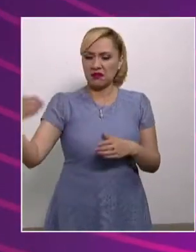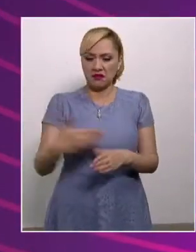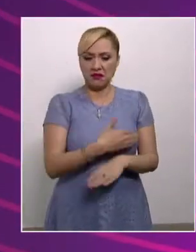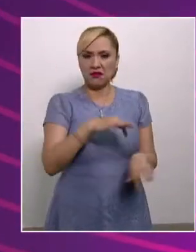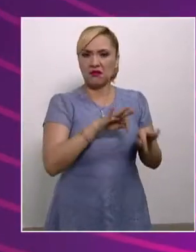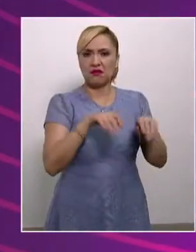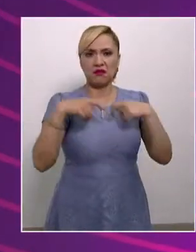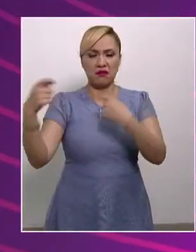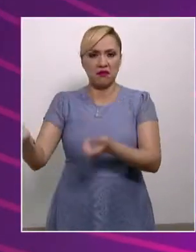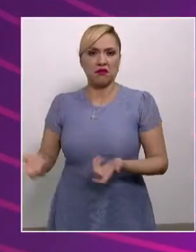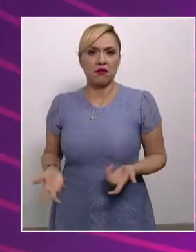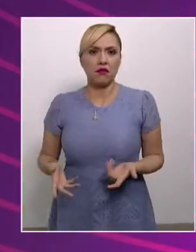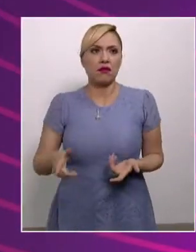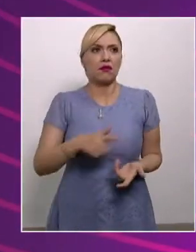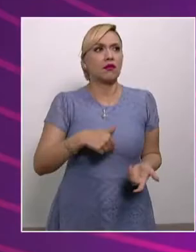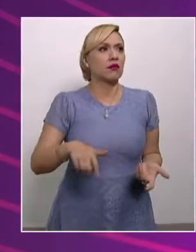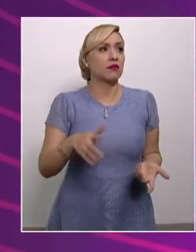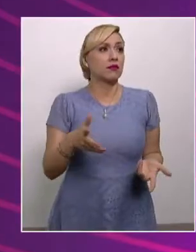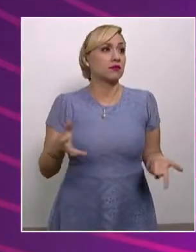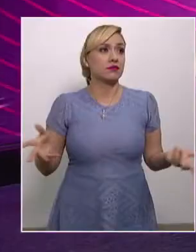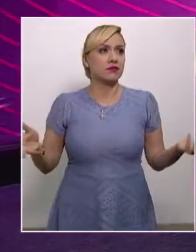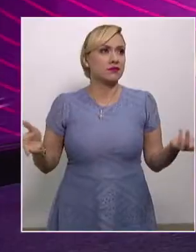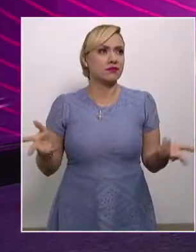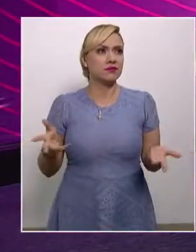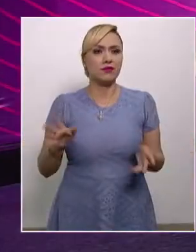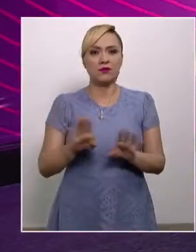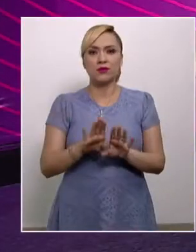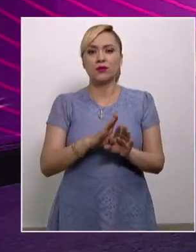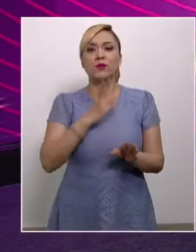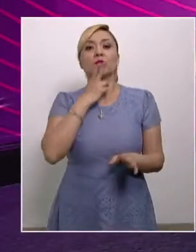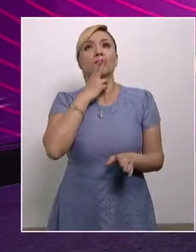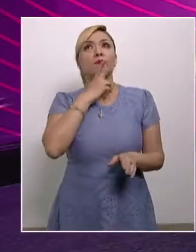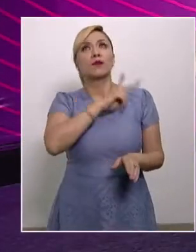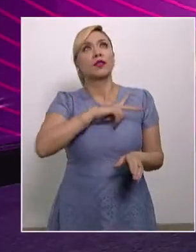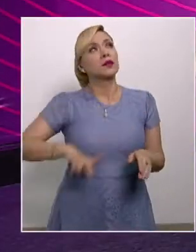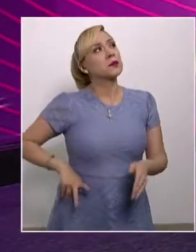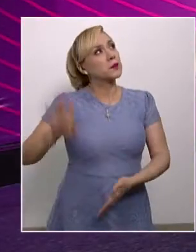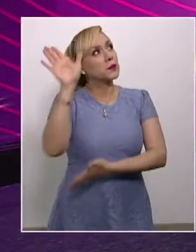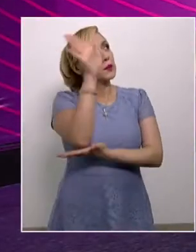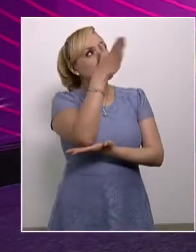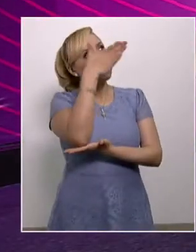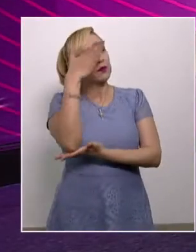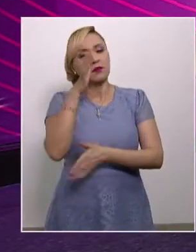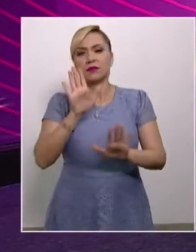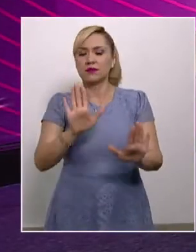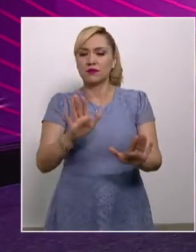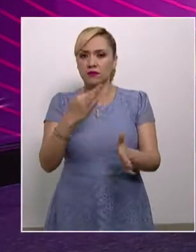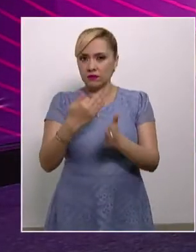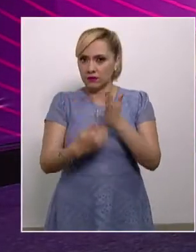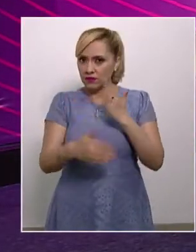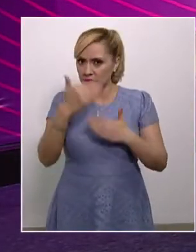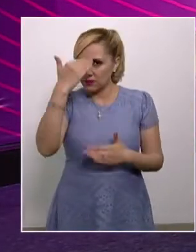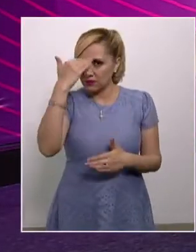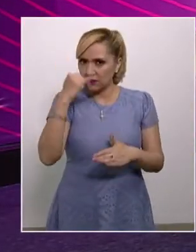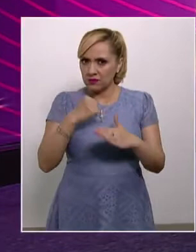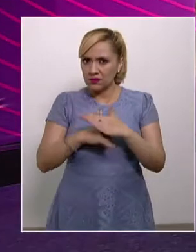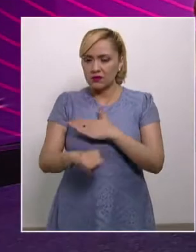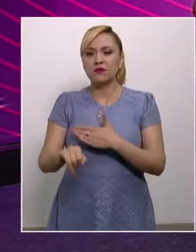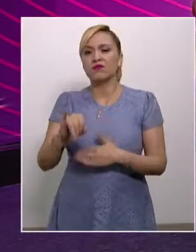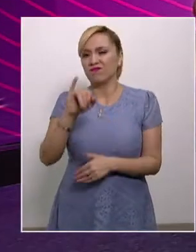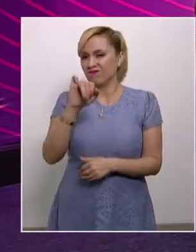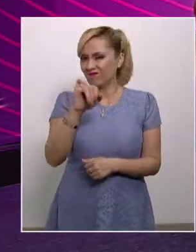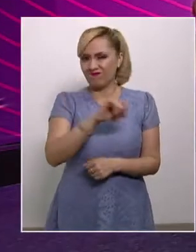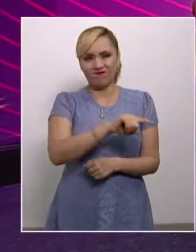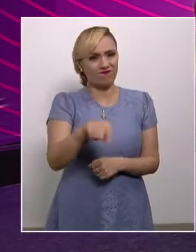pues a lo mejor nacionalista o a lo mejor poco empático, pero también quizás de desconocimiento. Es ¿no? un tema de